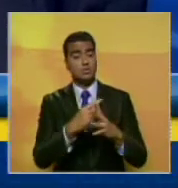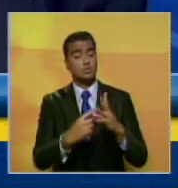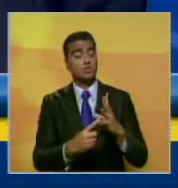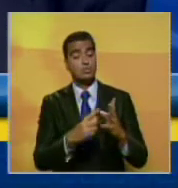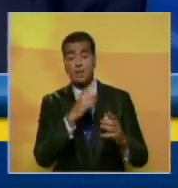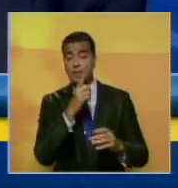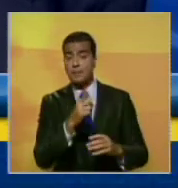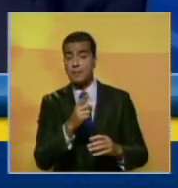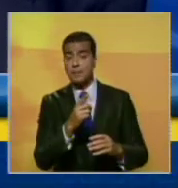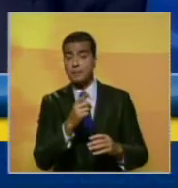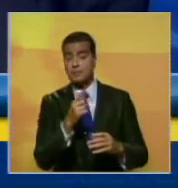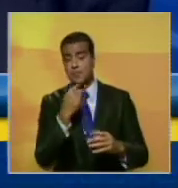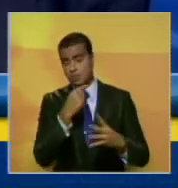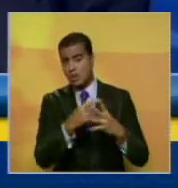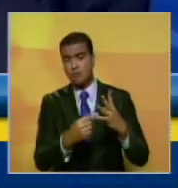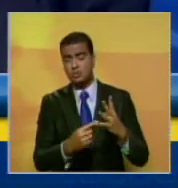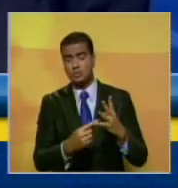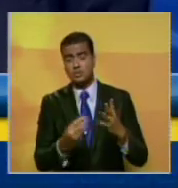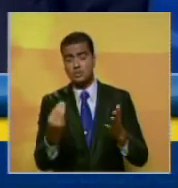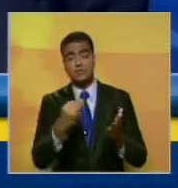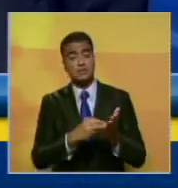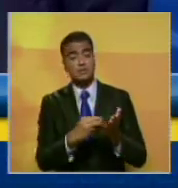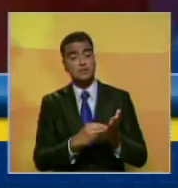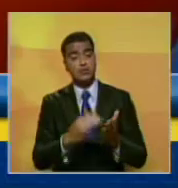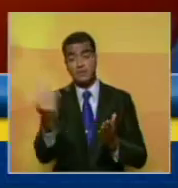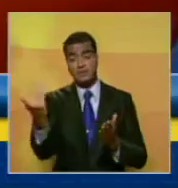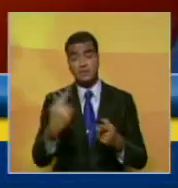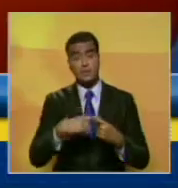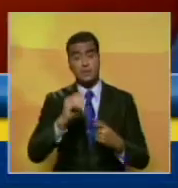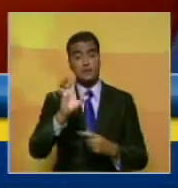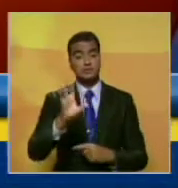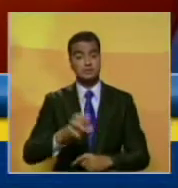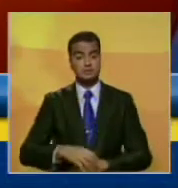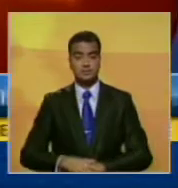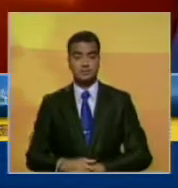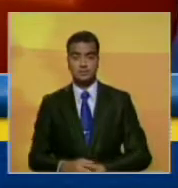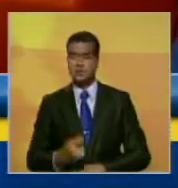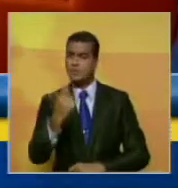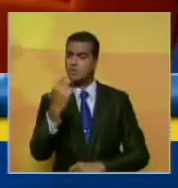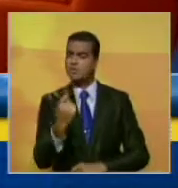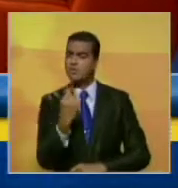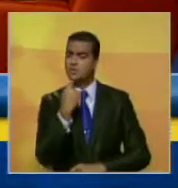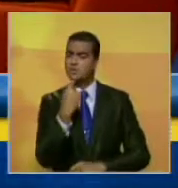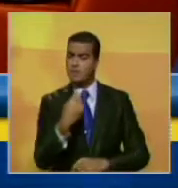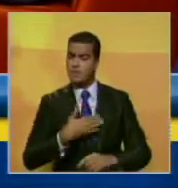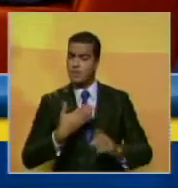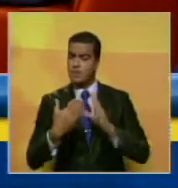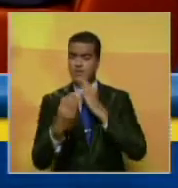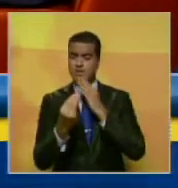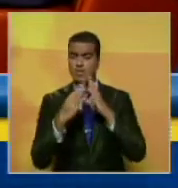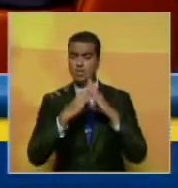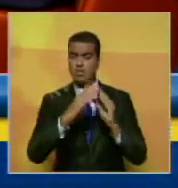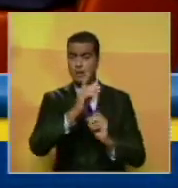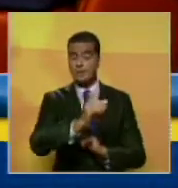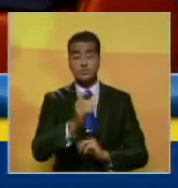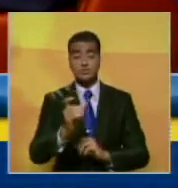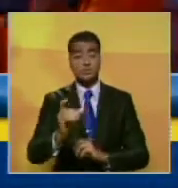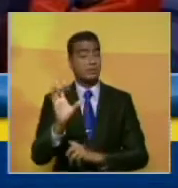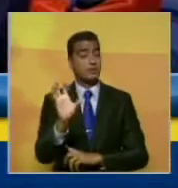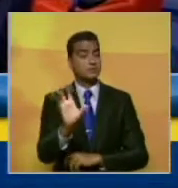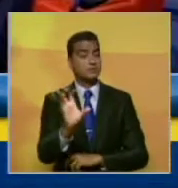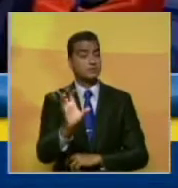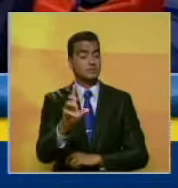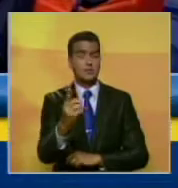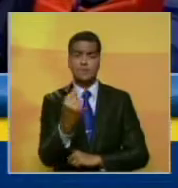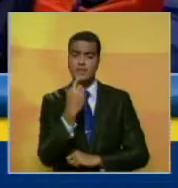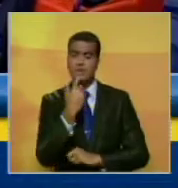sus causas o el regreso de los exiliados. El diputado insiste en el diálogo entre todos los sectores del país. Instó